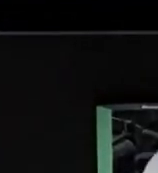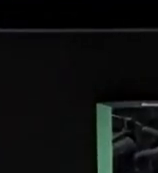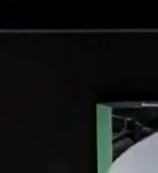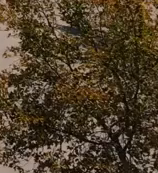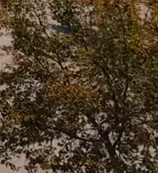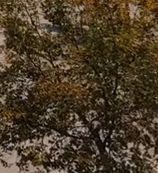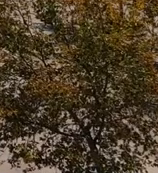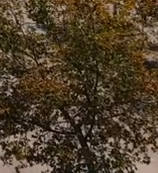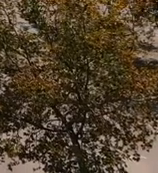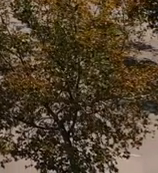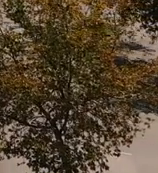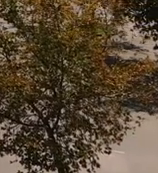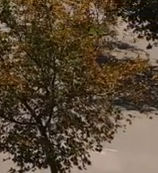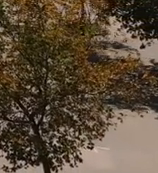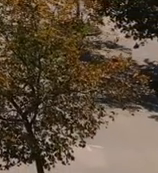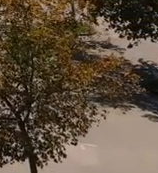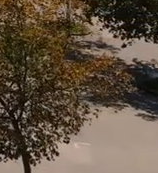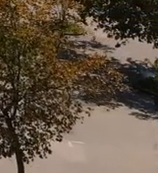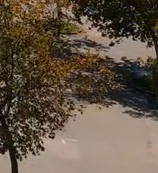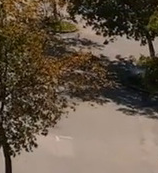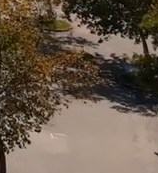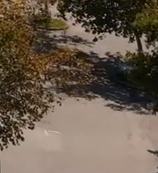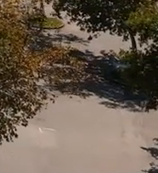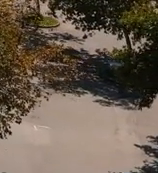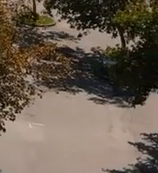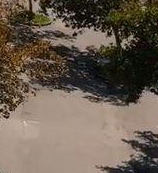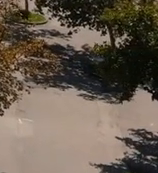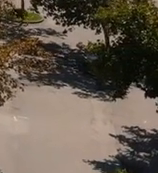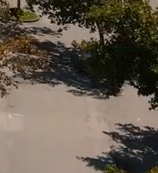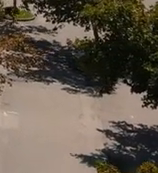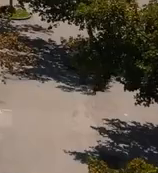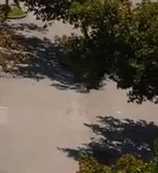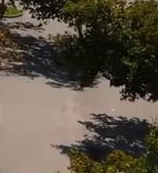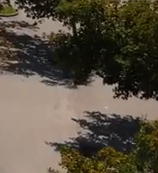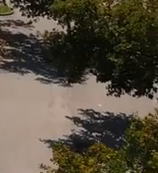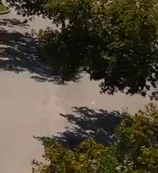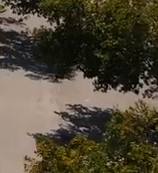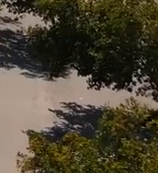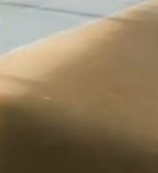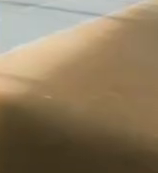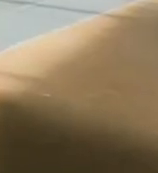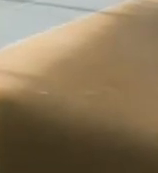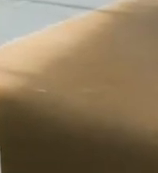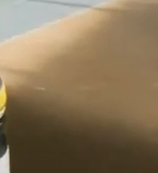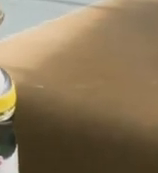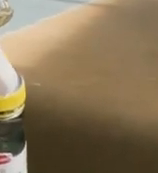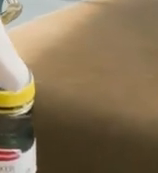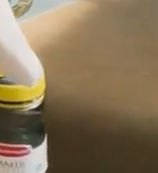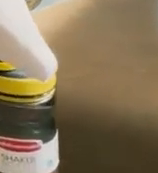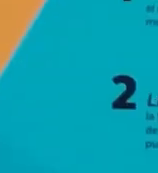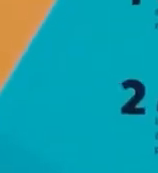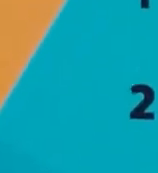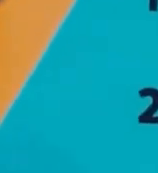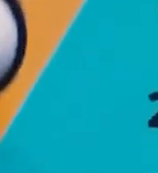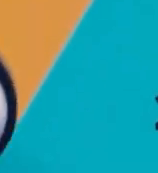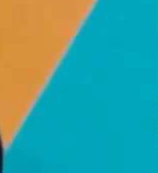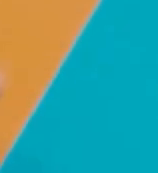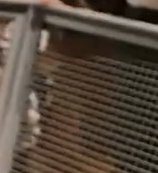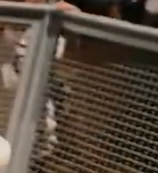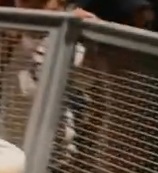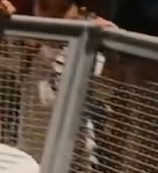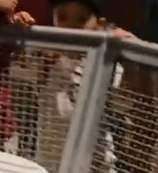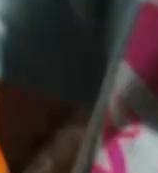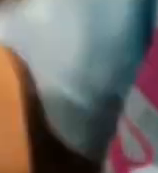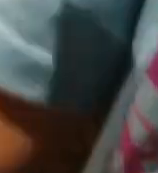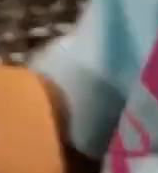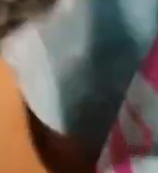desigualdad por todo ello el programa de cultura digital del centro interactivo de los conocimientos tiene como objetivo contribuir a la formación de